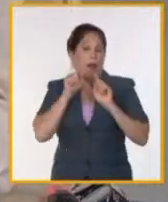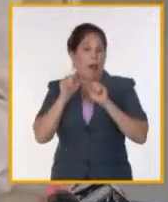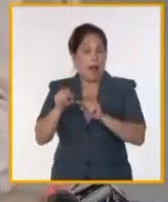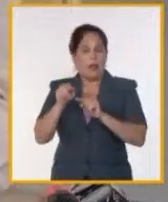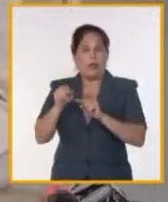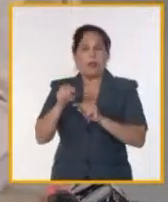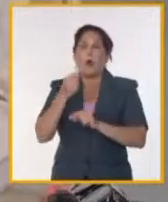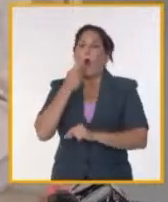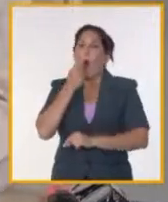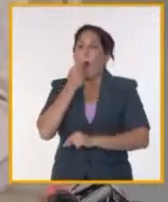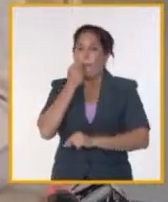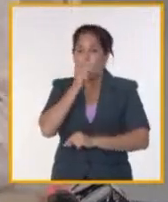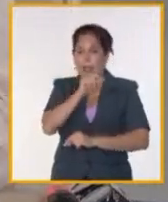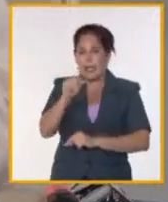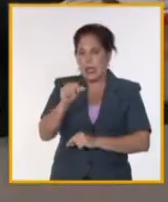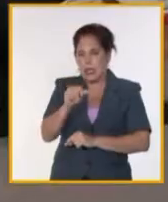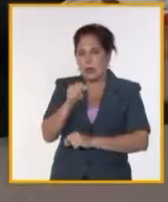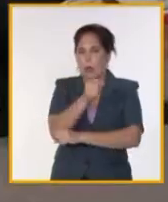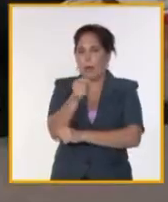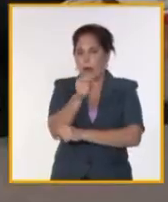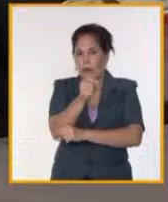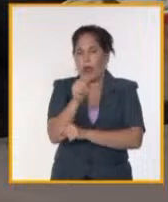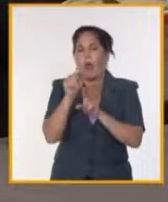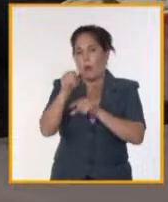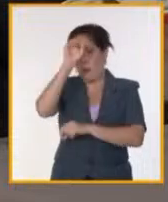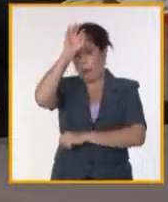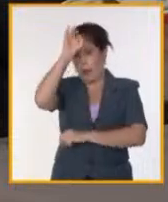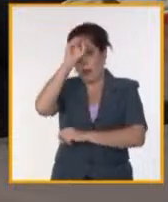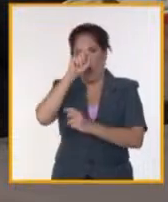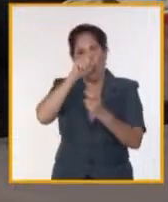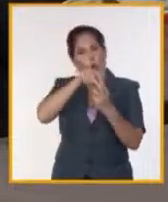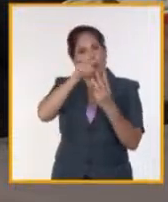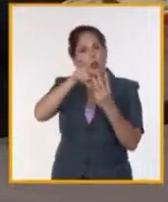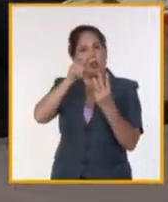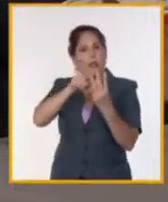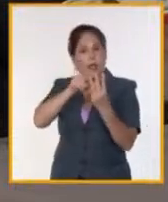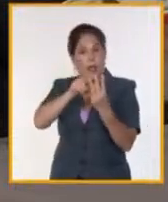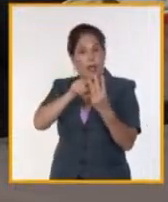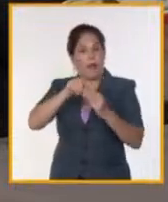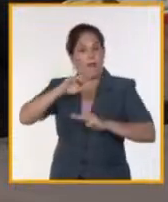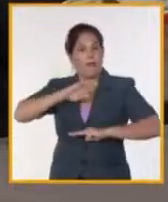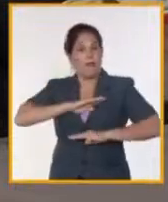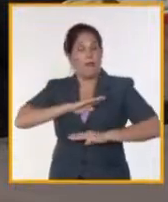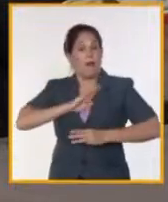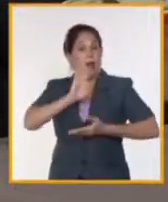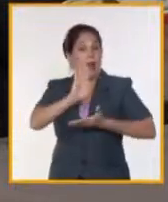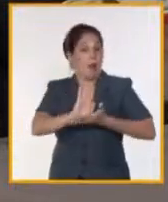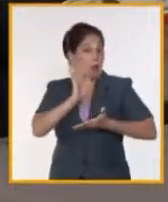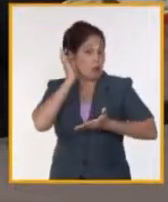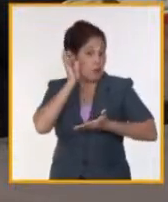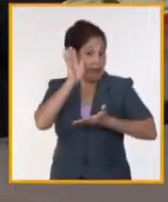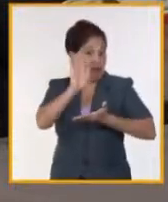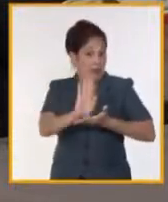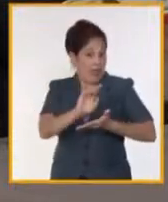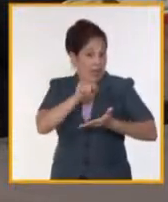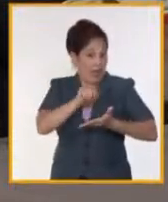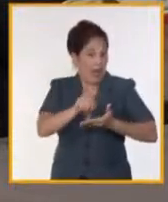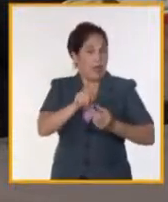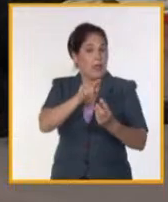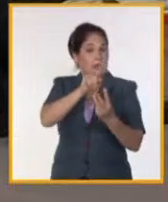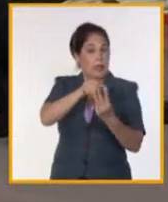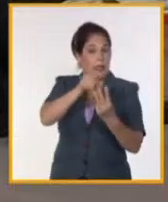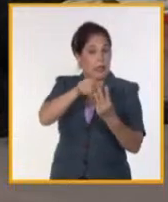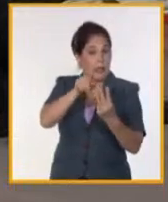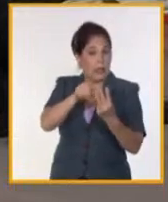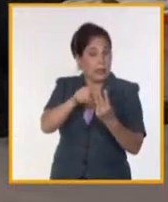salinero, un pescador, pero también hay un minero del cobre. Quiere decir que la minería desde los albores de nuestra nacionalidad ha estado